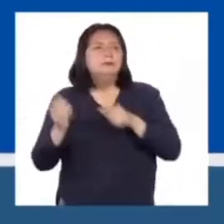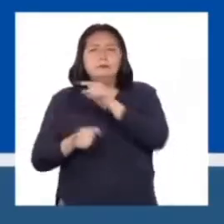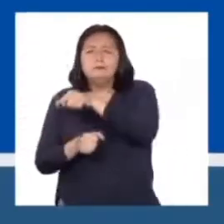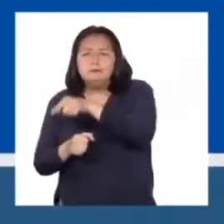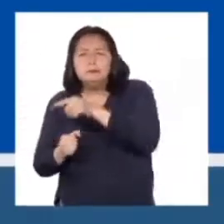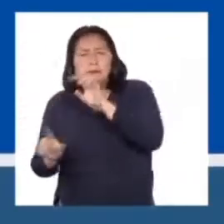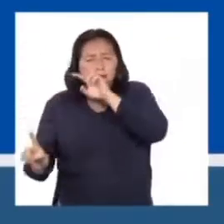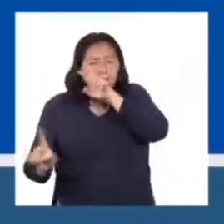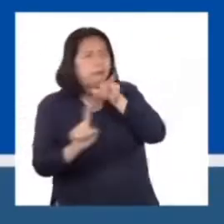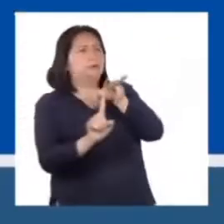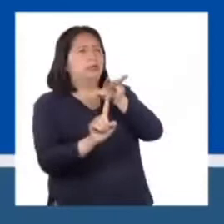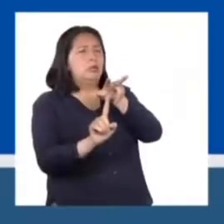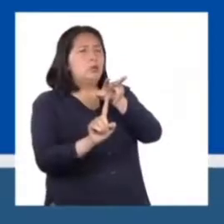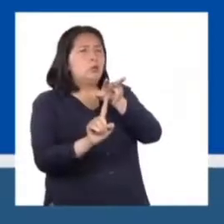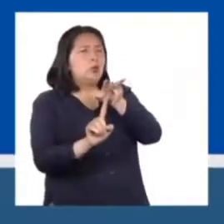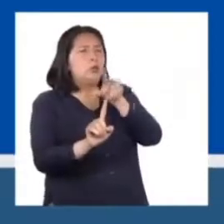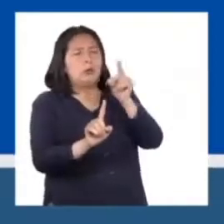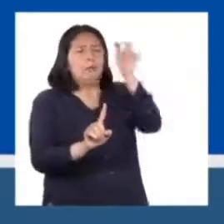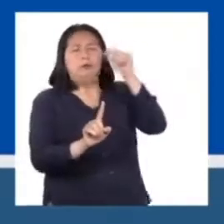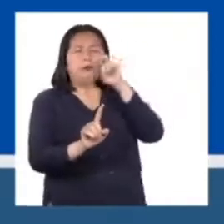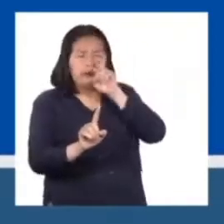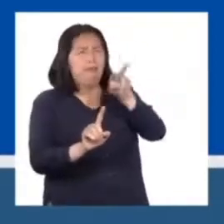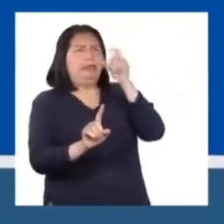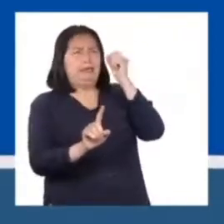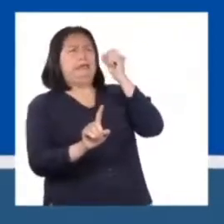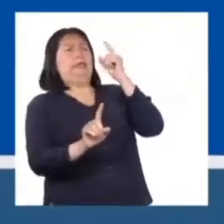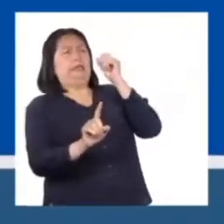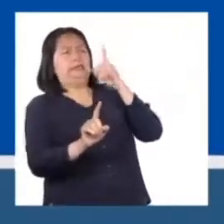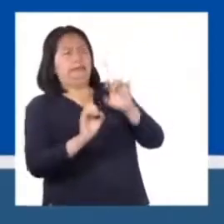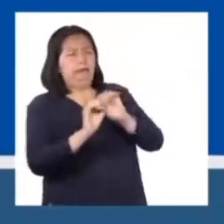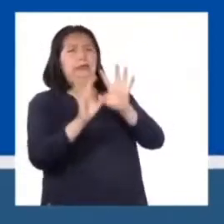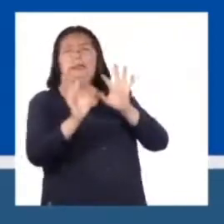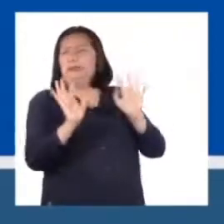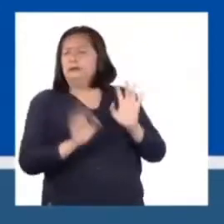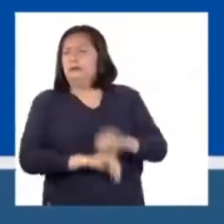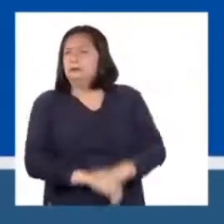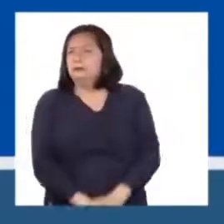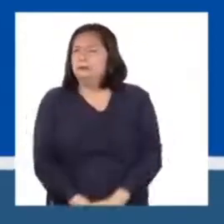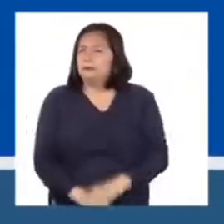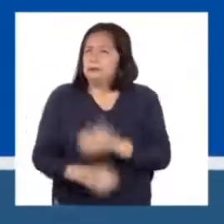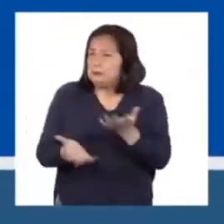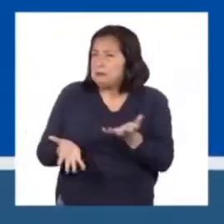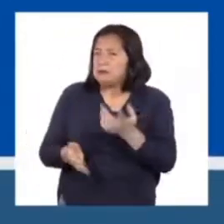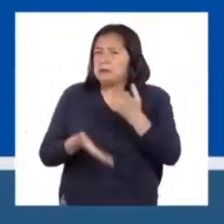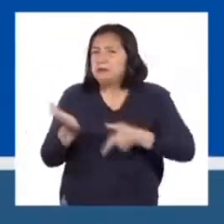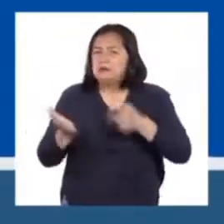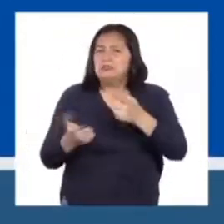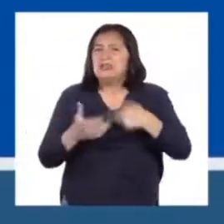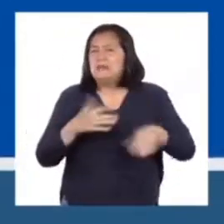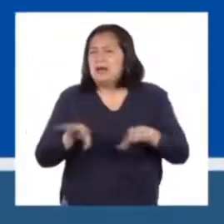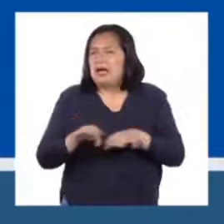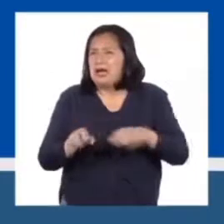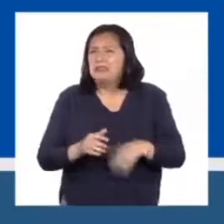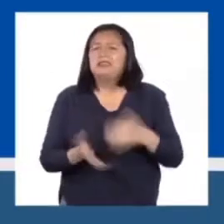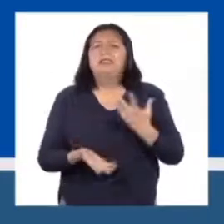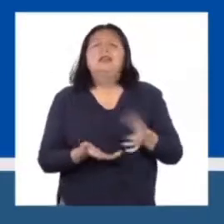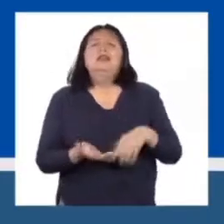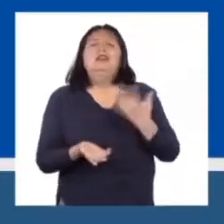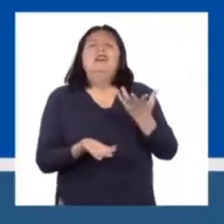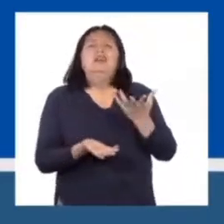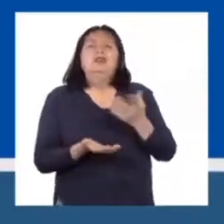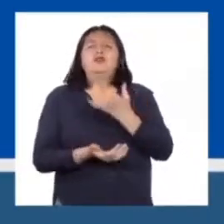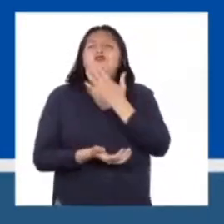puedan visualizarla rápidamente y de una forma más ágil. Para ello, elaborarán gráficos